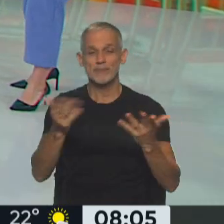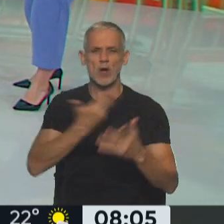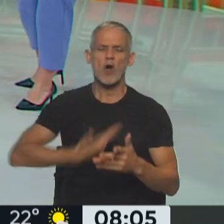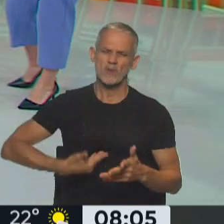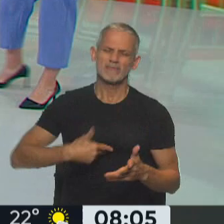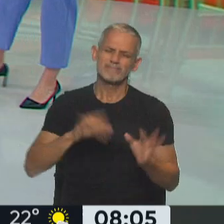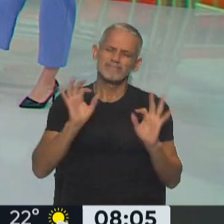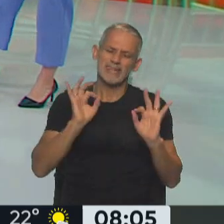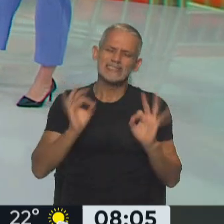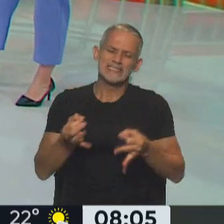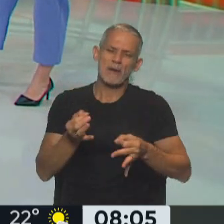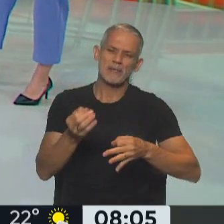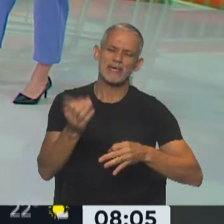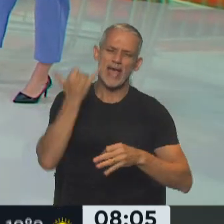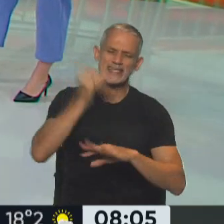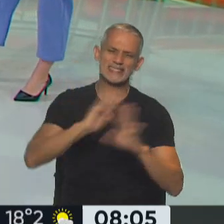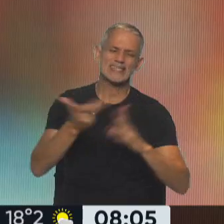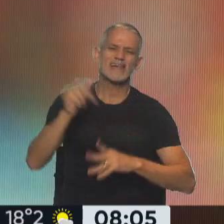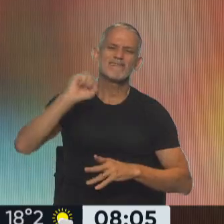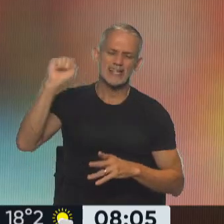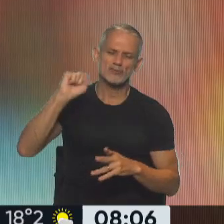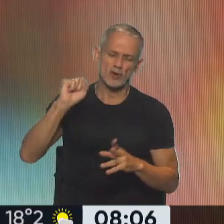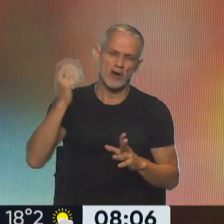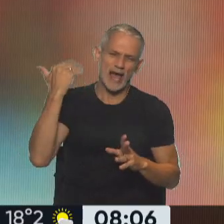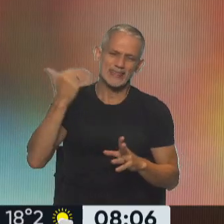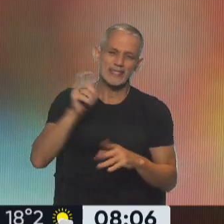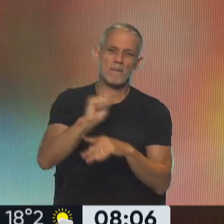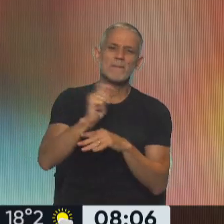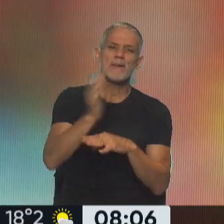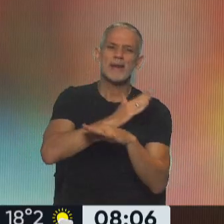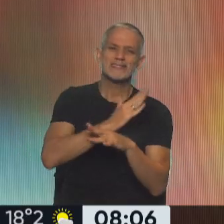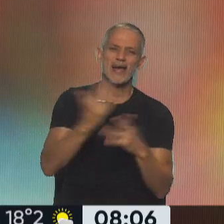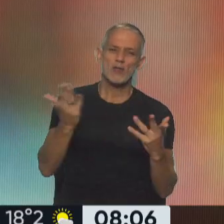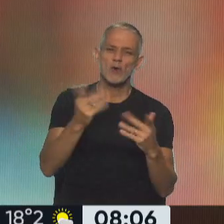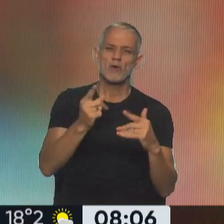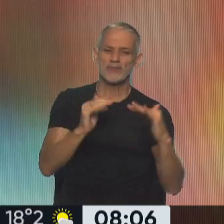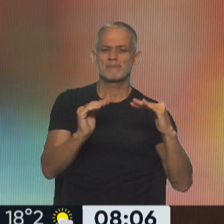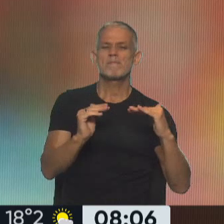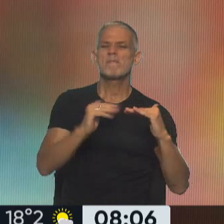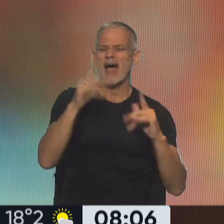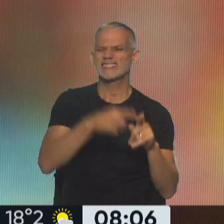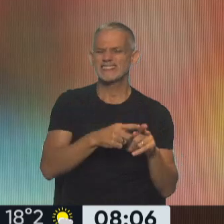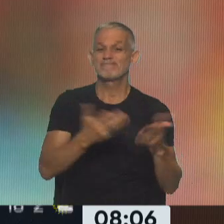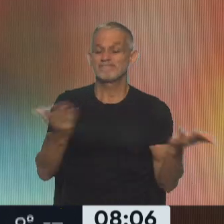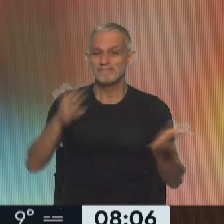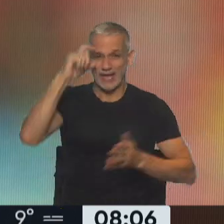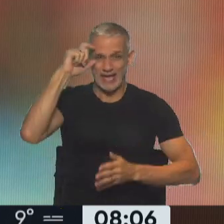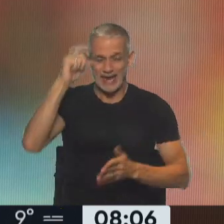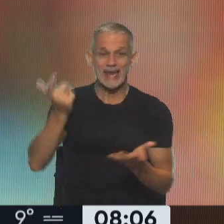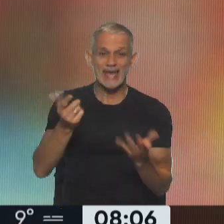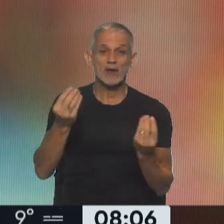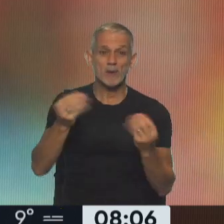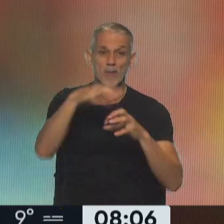gobierno ya había reconocido previamente que la inflación del mes pasado iba a ser más alta justamente por